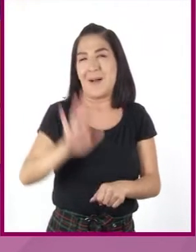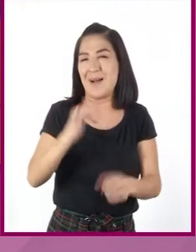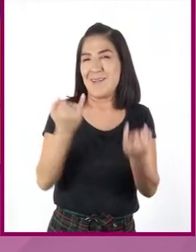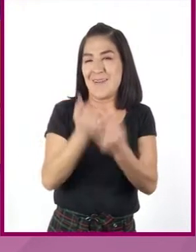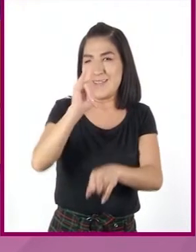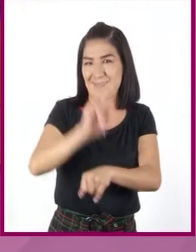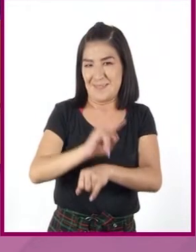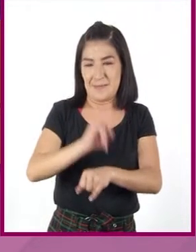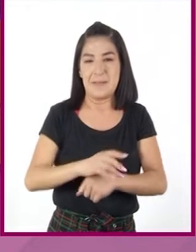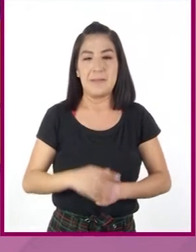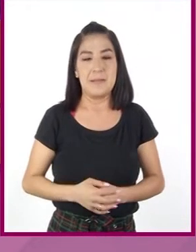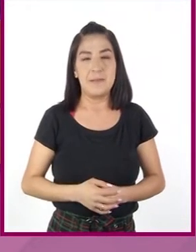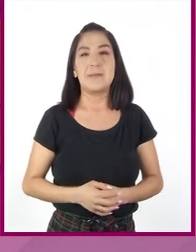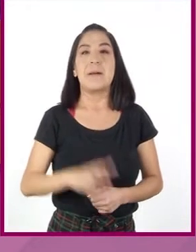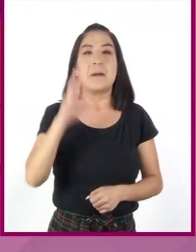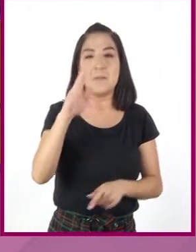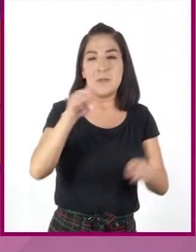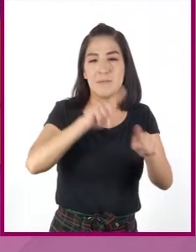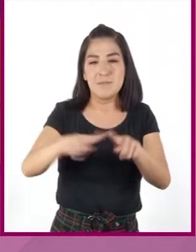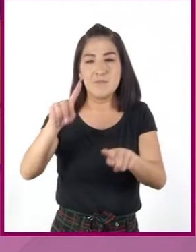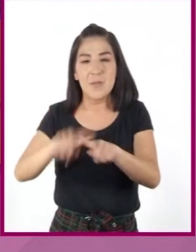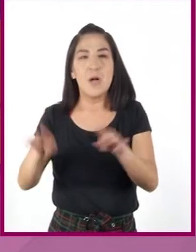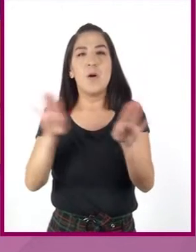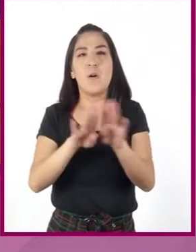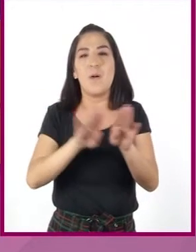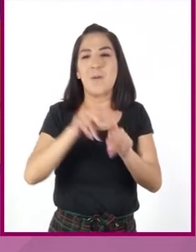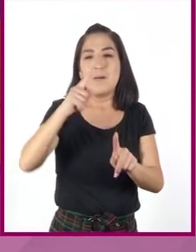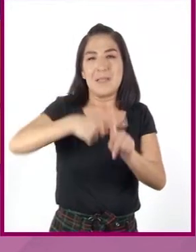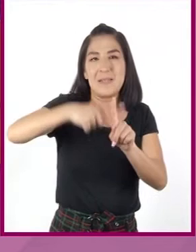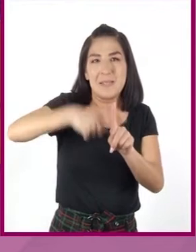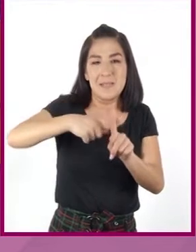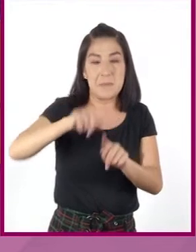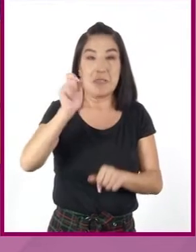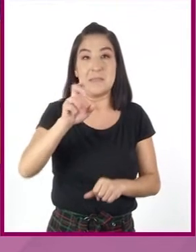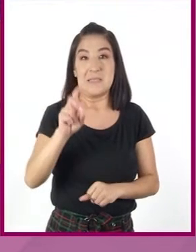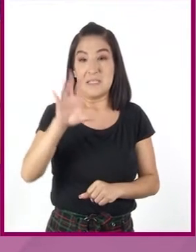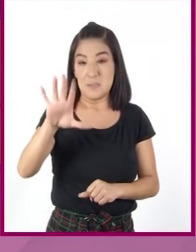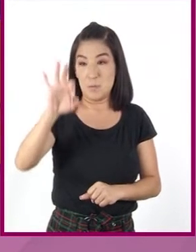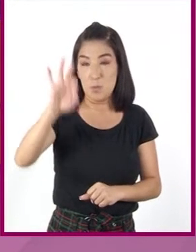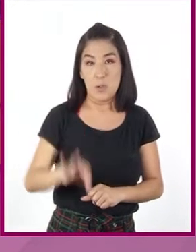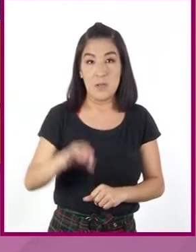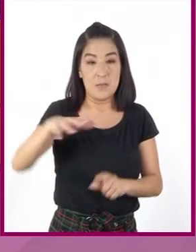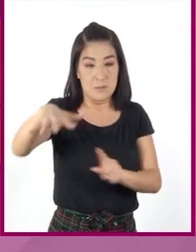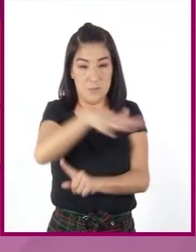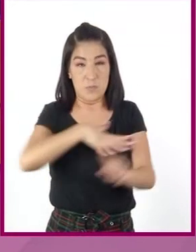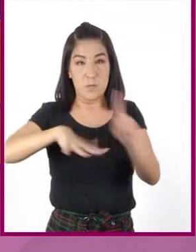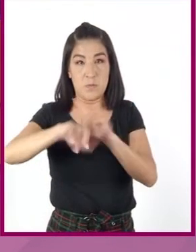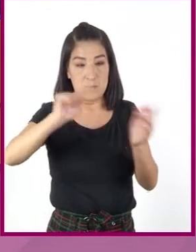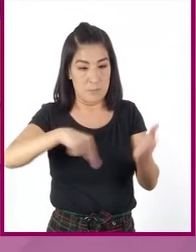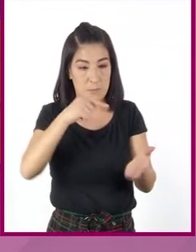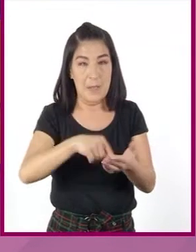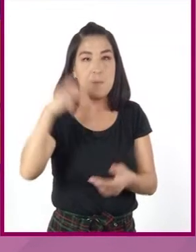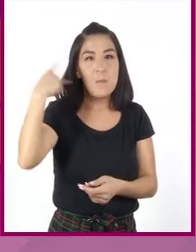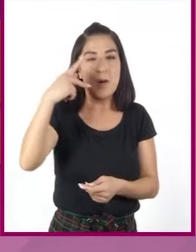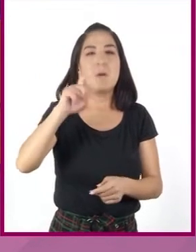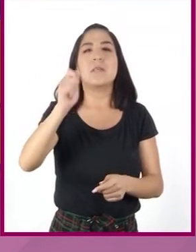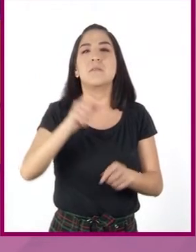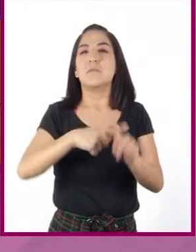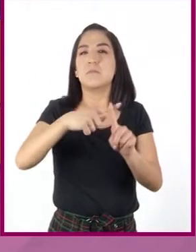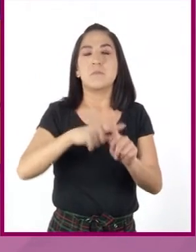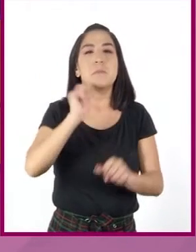en su territorio se observa diversidad de climas. El 35% de la superficie del estado presenta clima